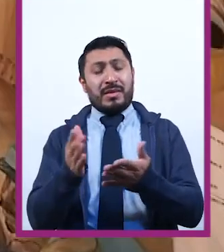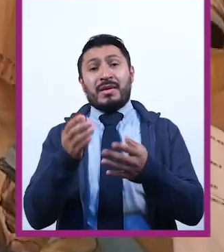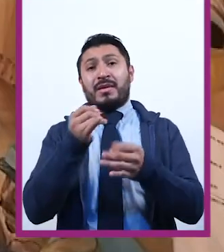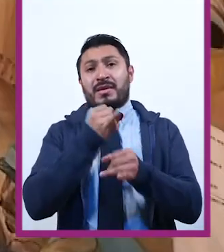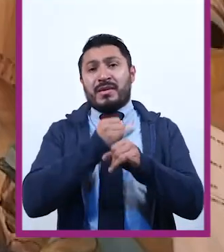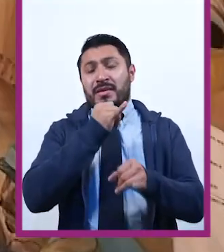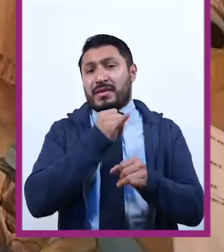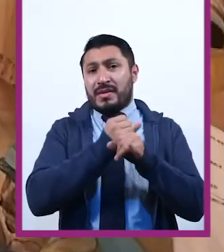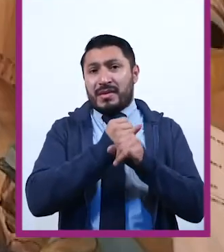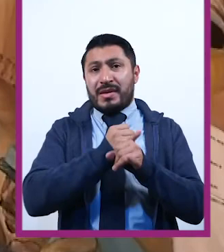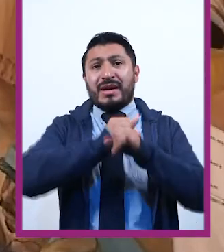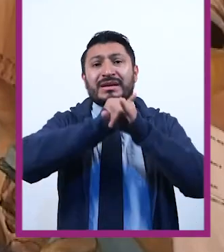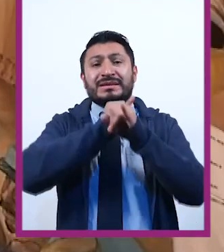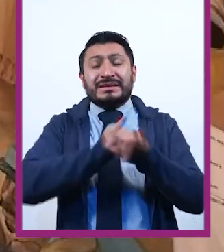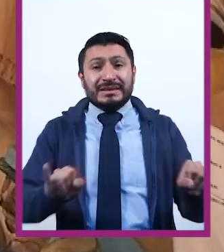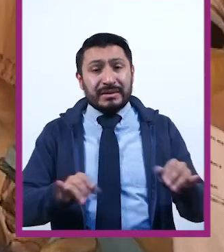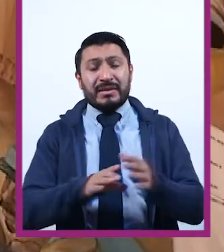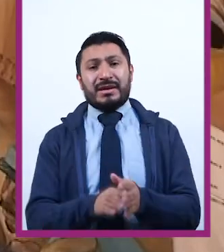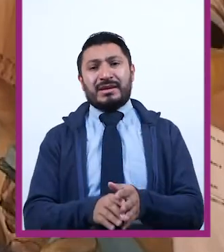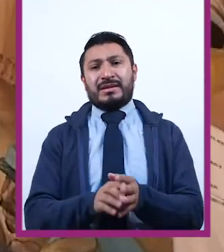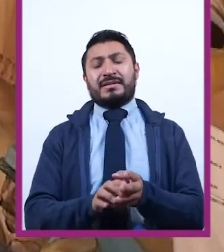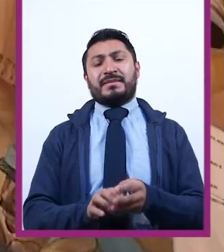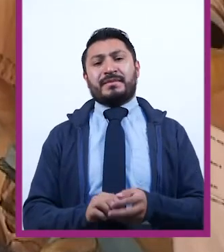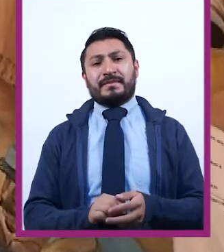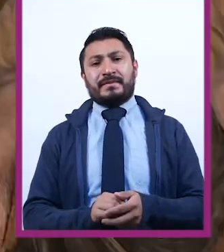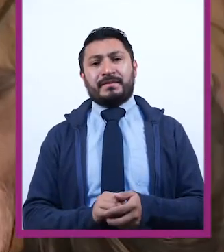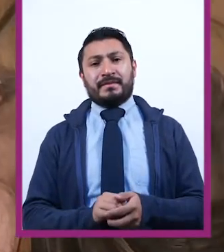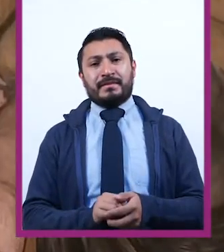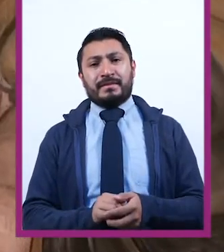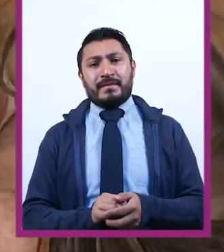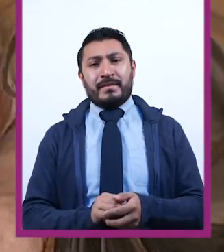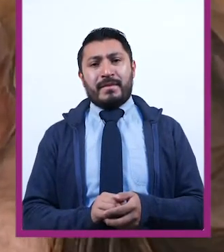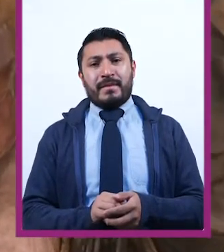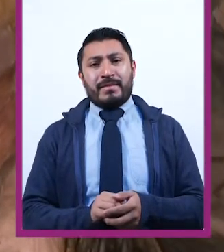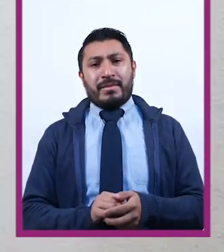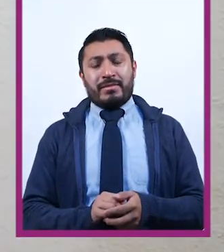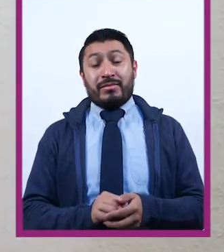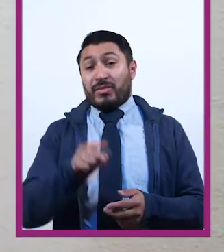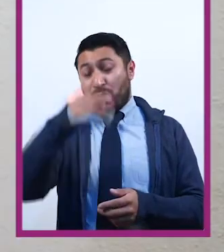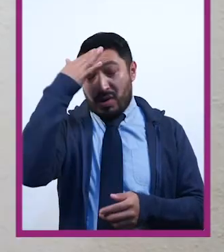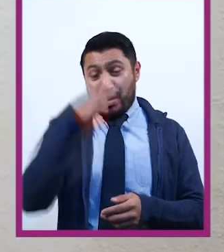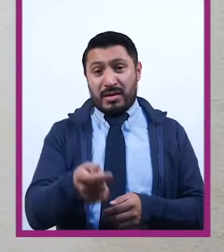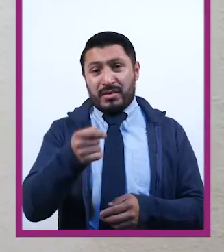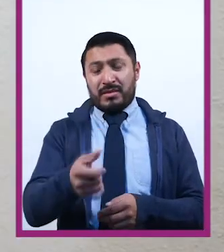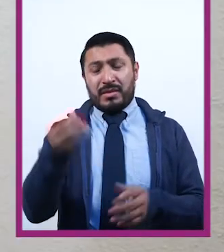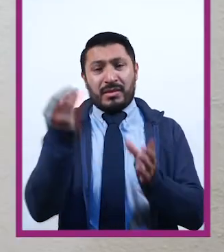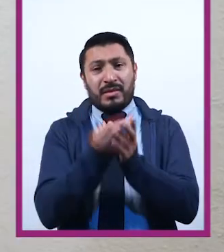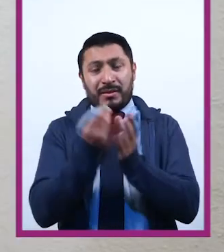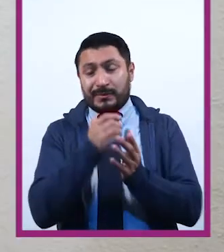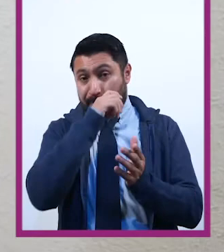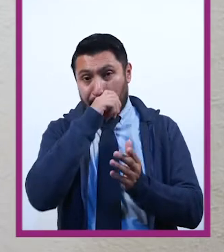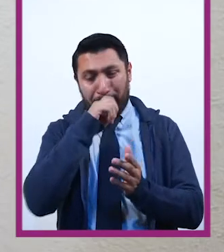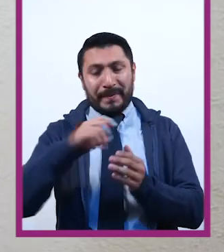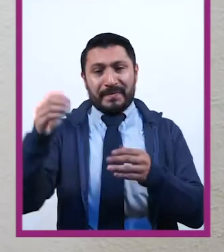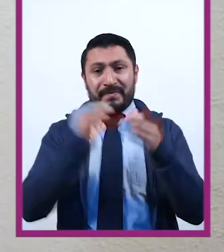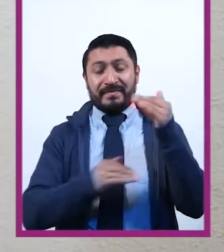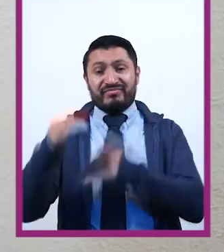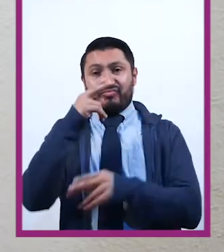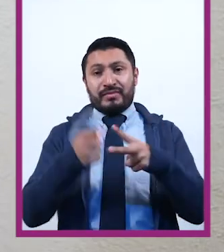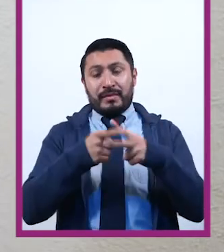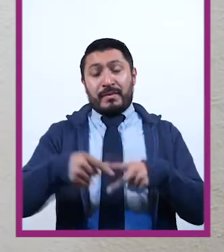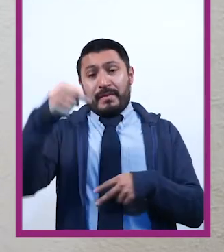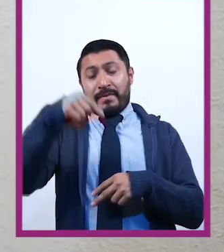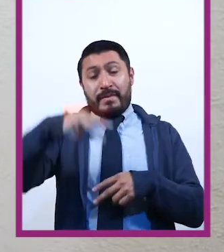independientes: medicina, jurisprudencia, ingeniería y bellas artes. ¿Sabías tú que el primer curso avanzado de